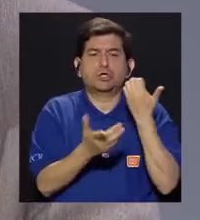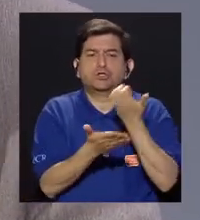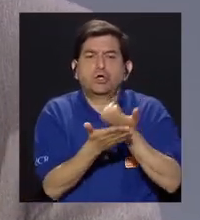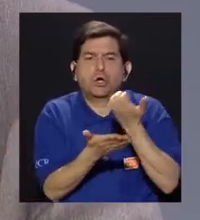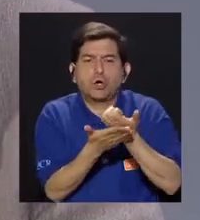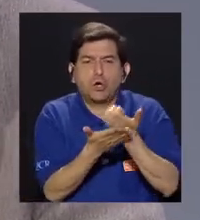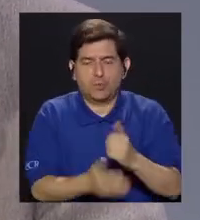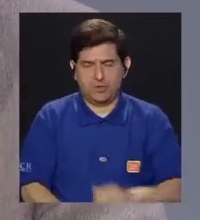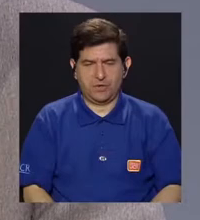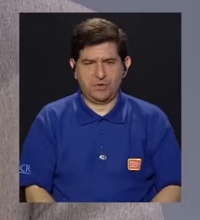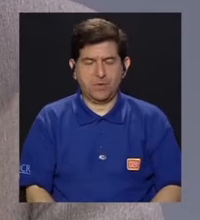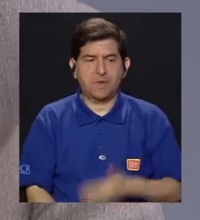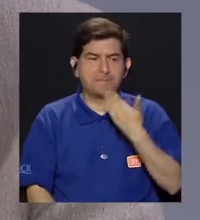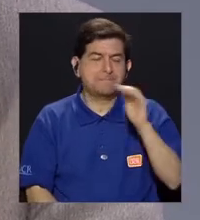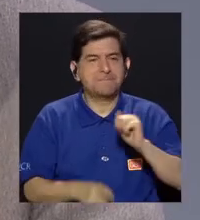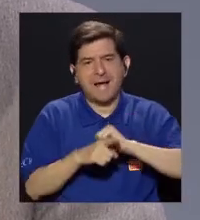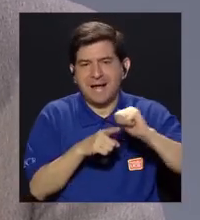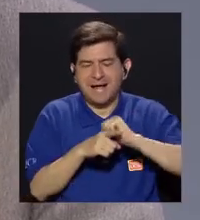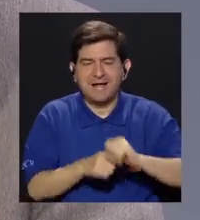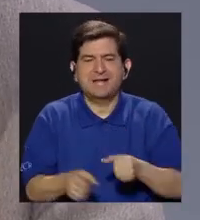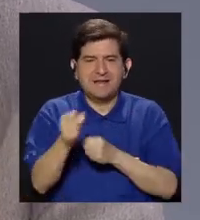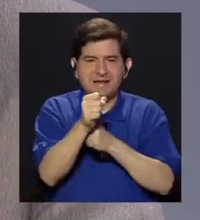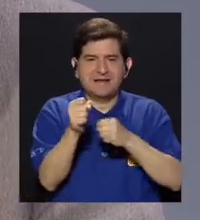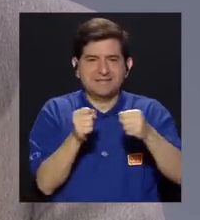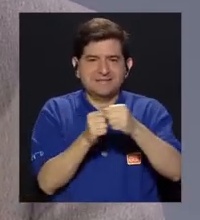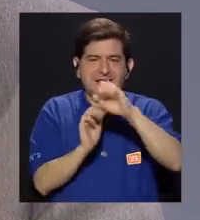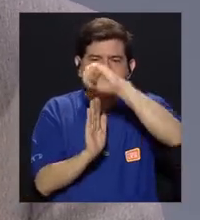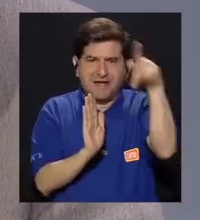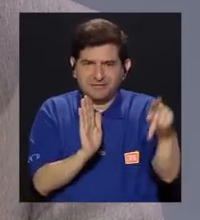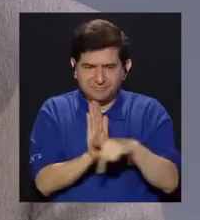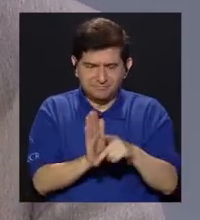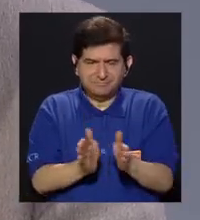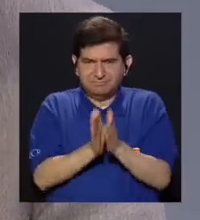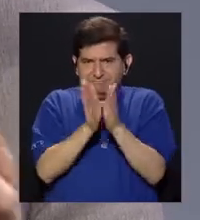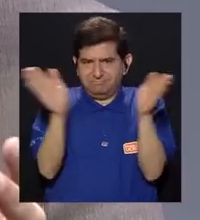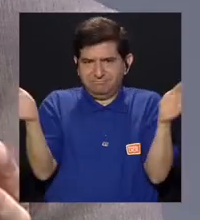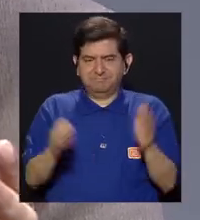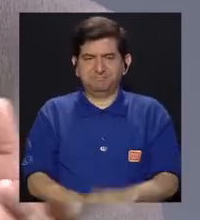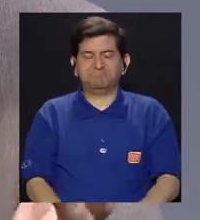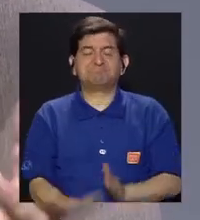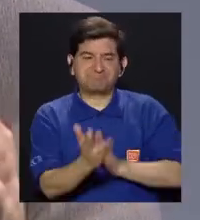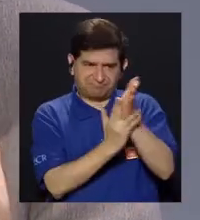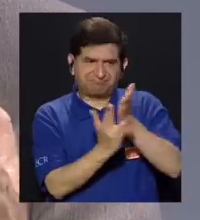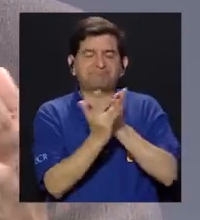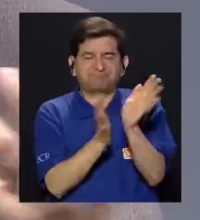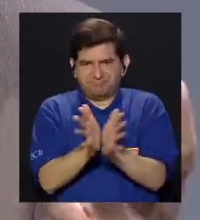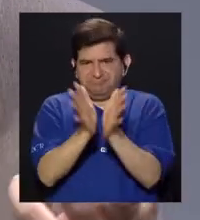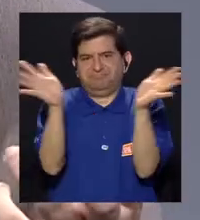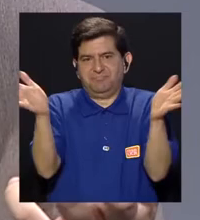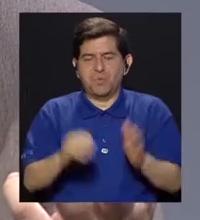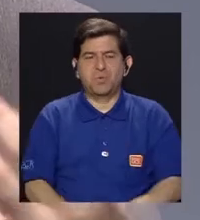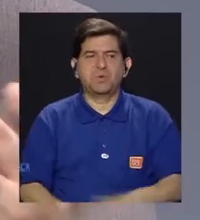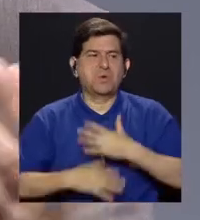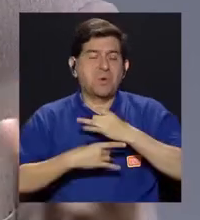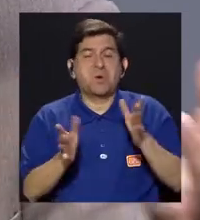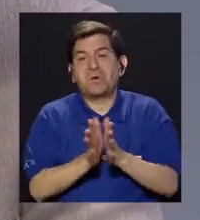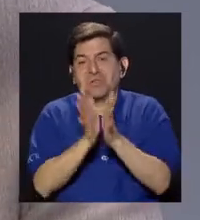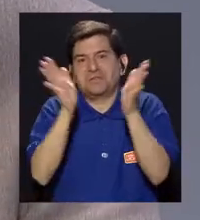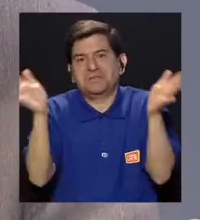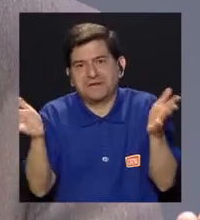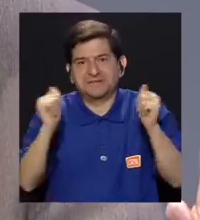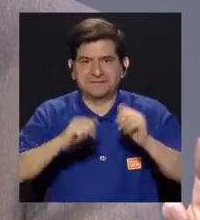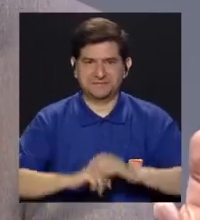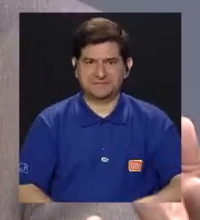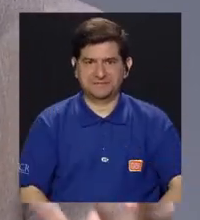socioeconómico que por una muy mala práctica la sala constitucional en general son de acceso público de interés